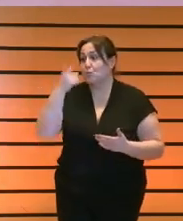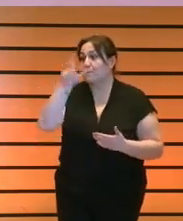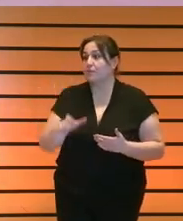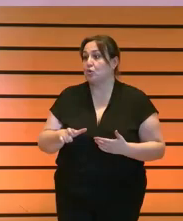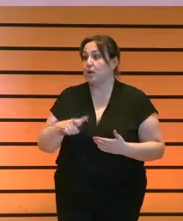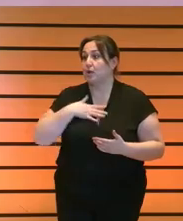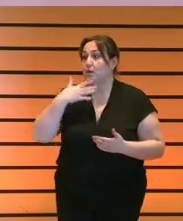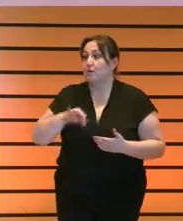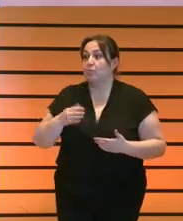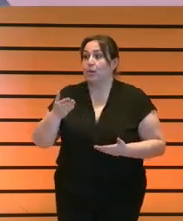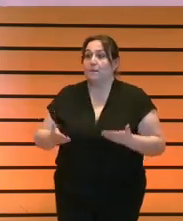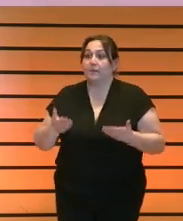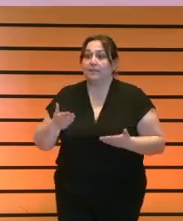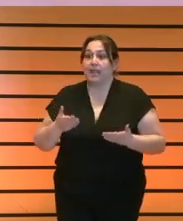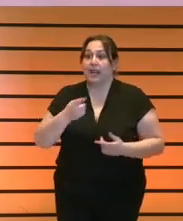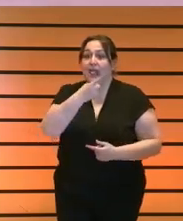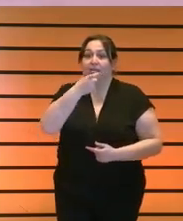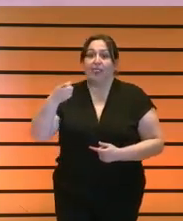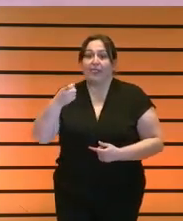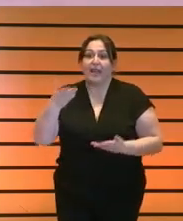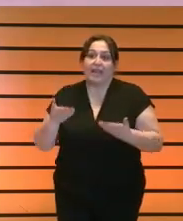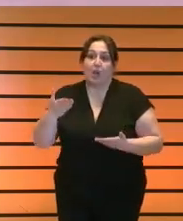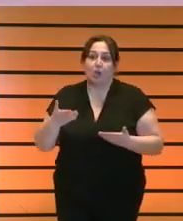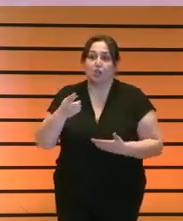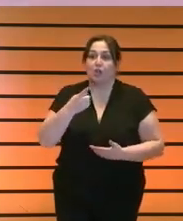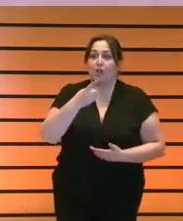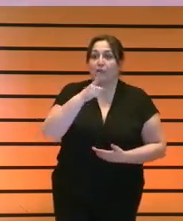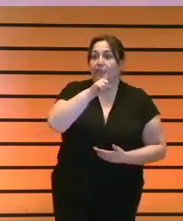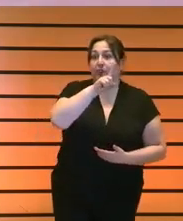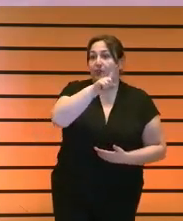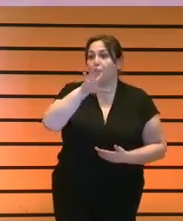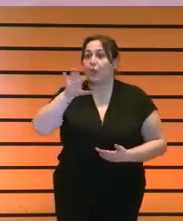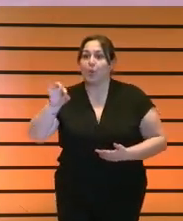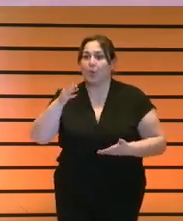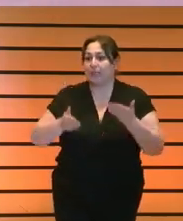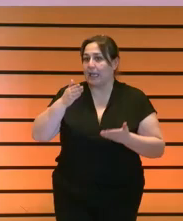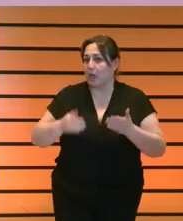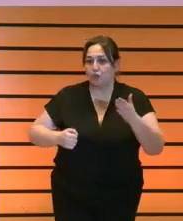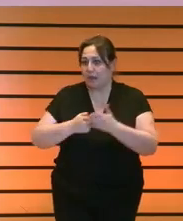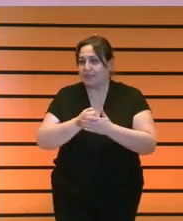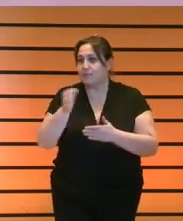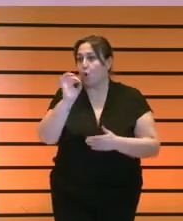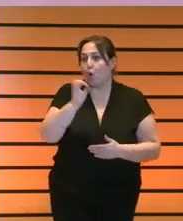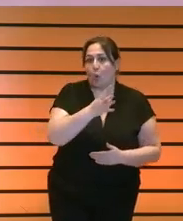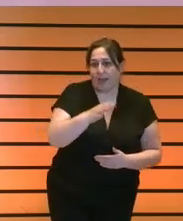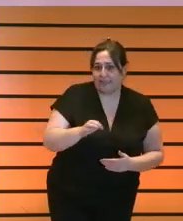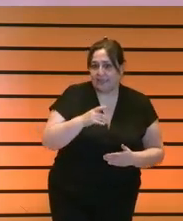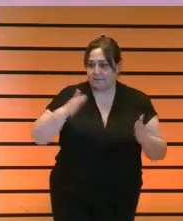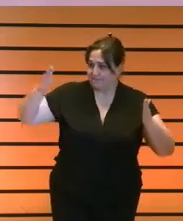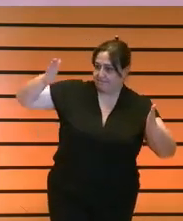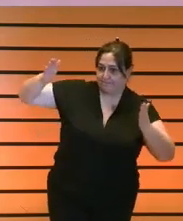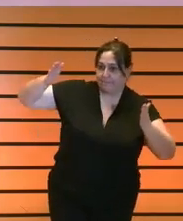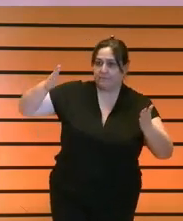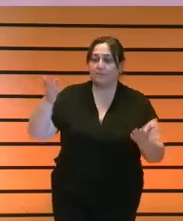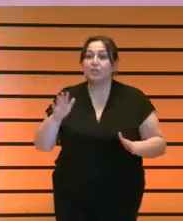pesa, pues puede pesar 100 kilos, 100, 150 kilos como bastante, o 40, en fin. Estamos ahí, o